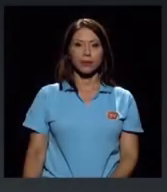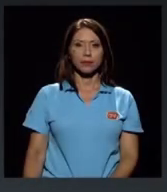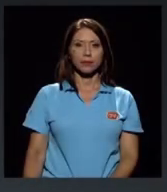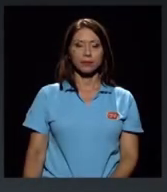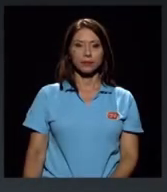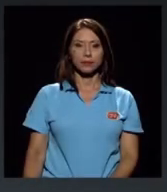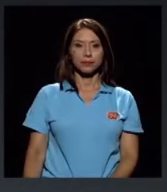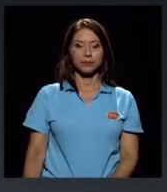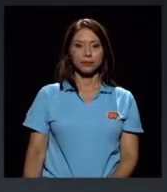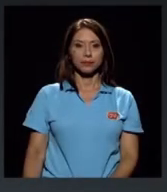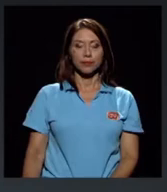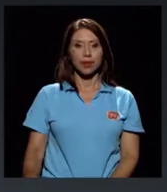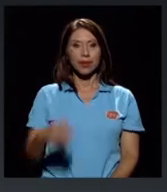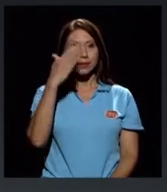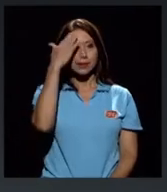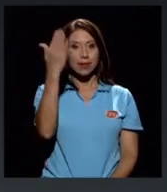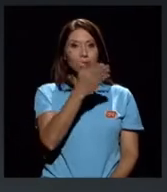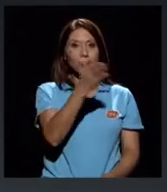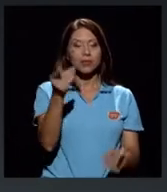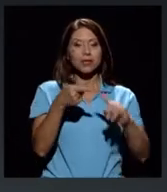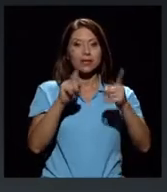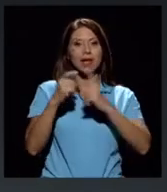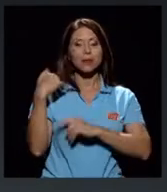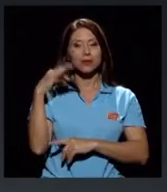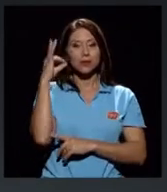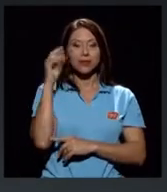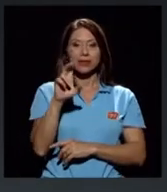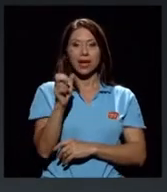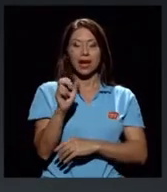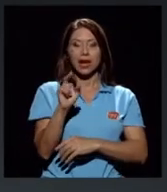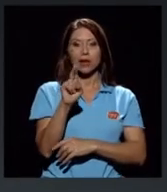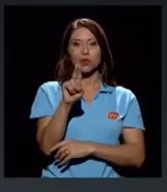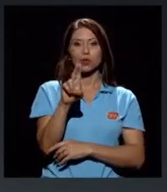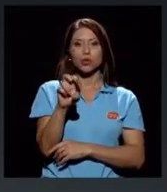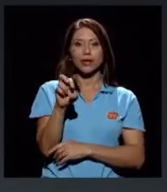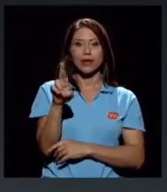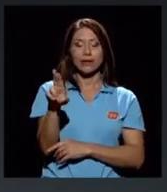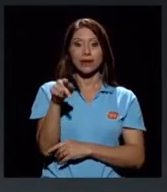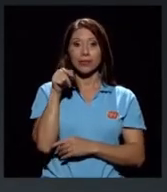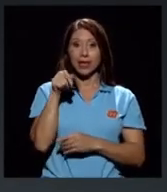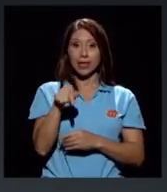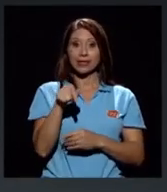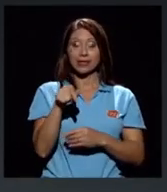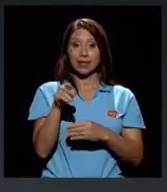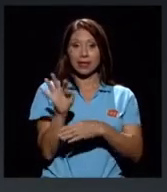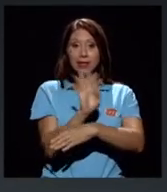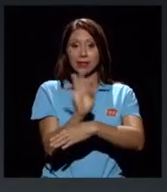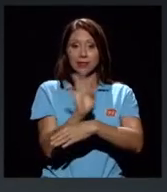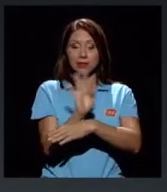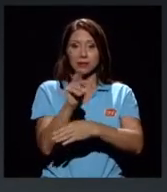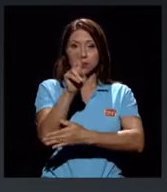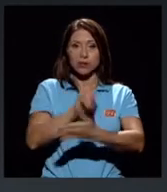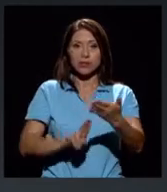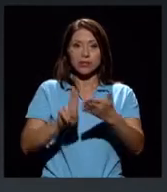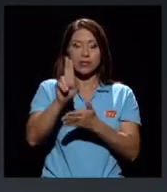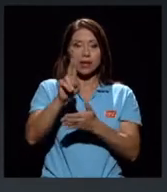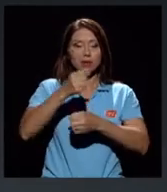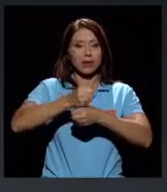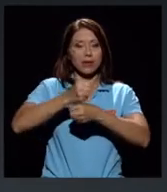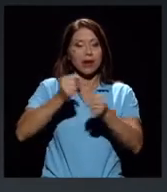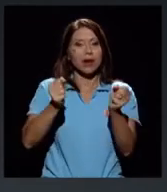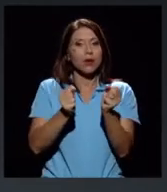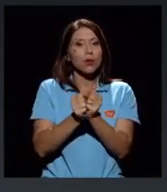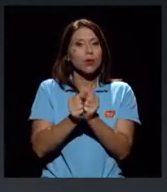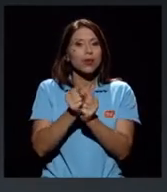los saludamos amigas y amigos de canal user este medio televisivo universitario que se paga con los